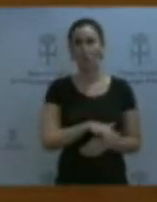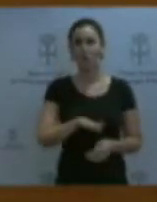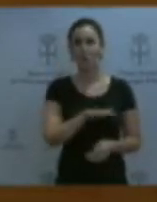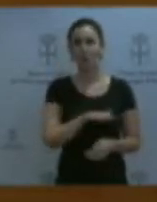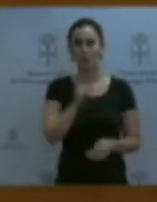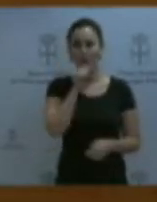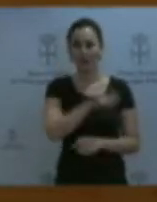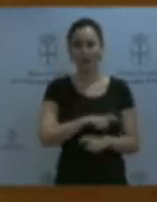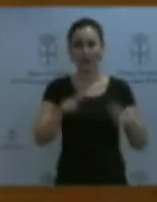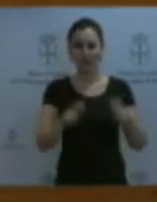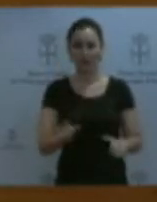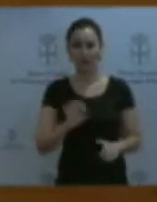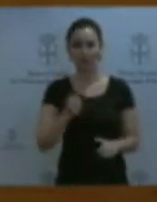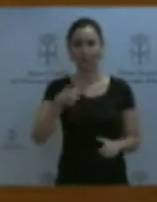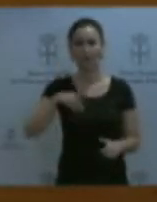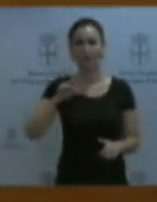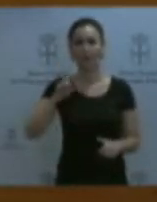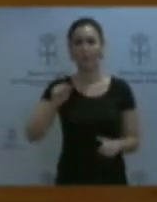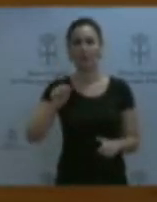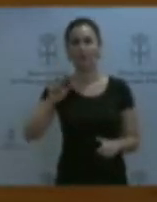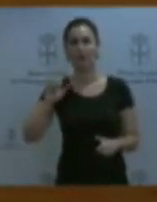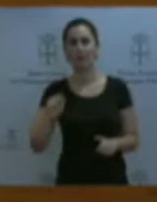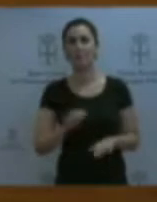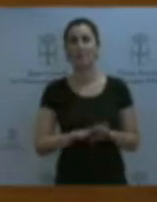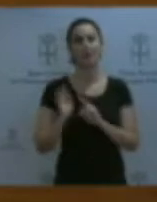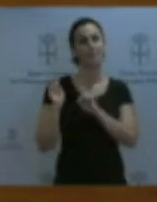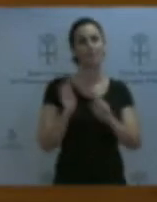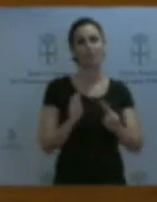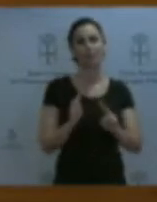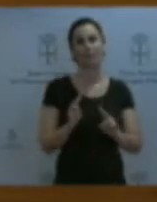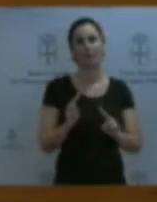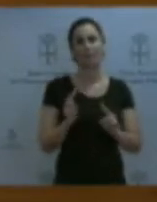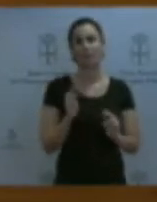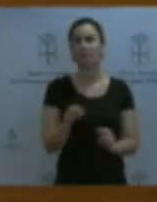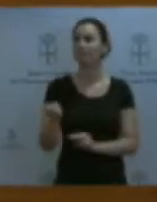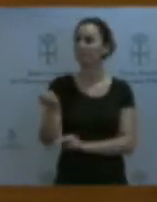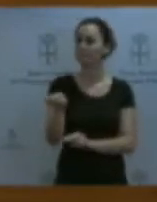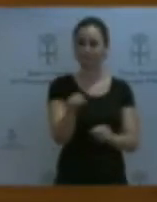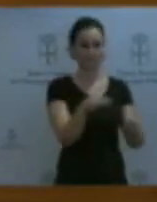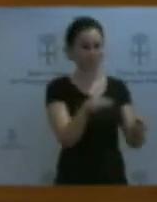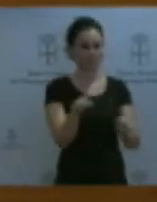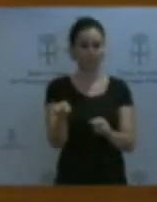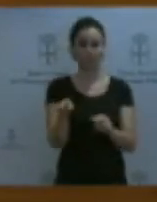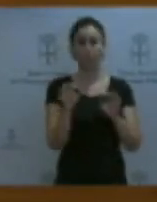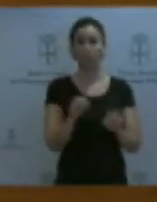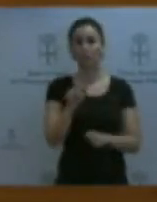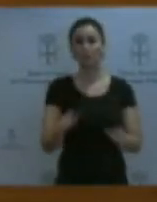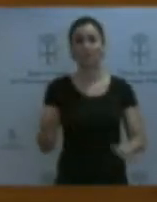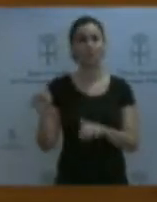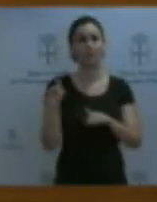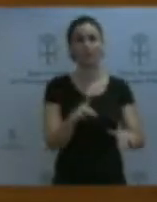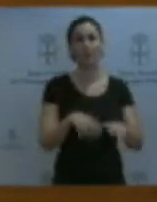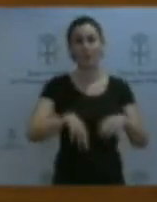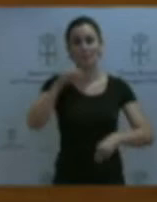fijarse simplemente en lo que hay alrededor de las sendas. Las principales quejas de los visitantes de los picos es la falta de limpieza y de servicios sanitarios